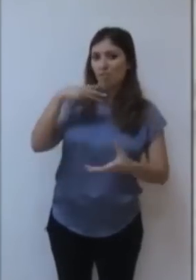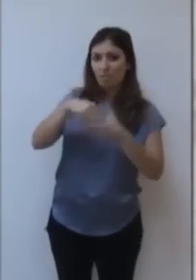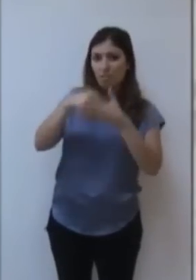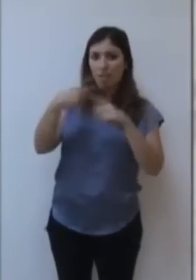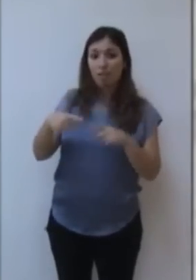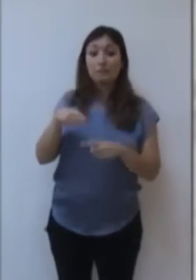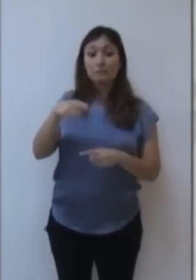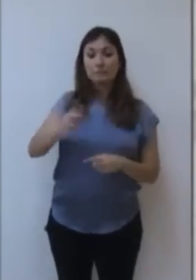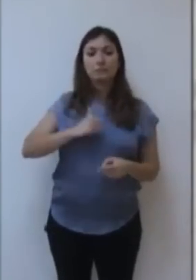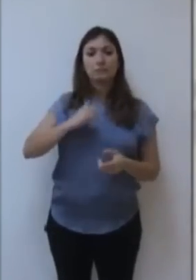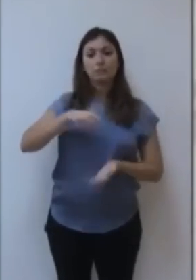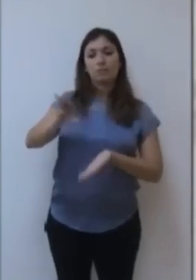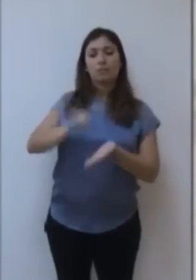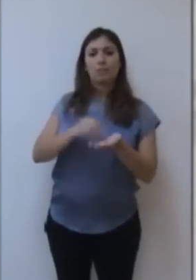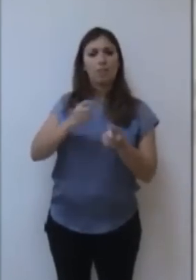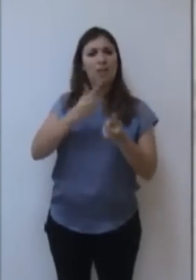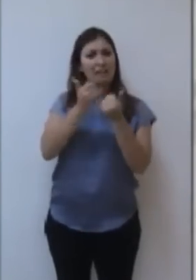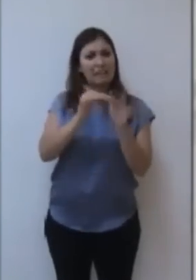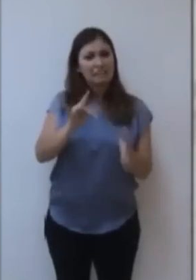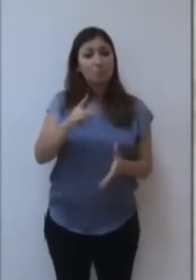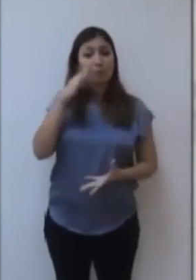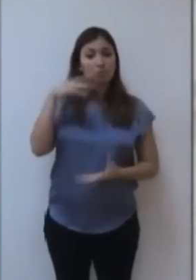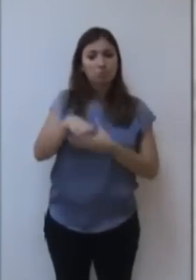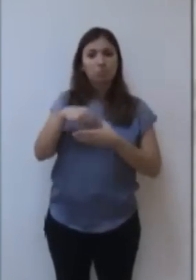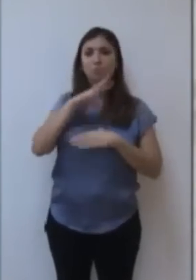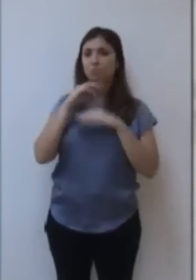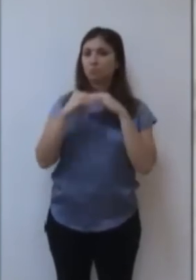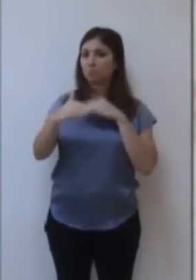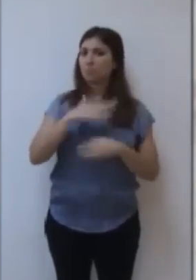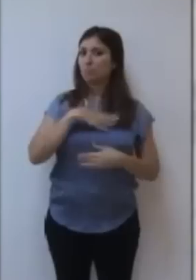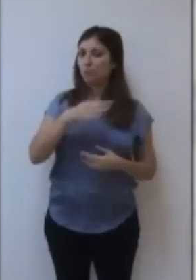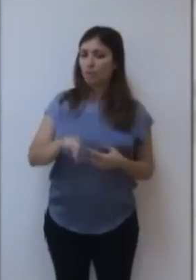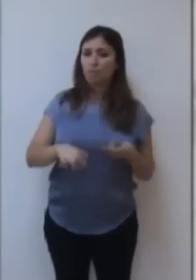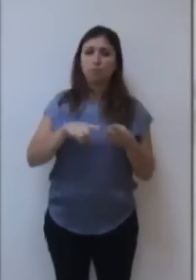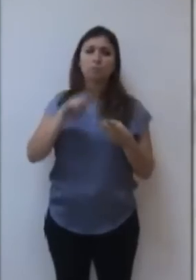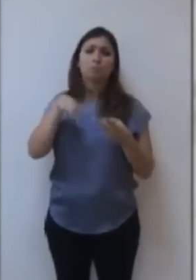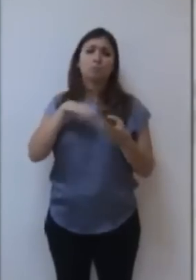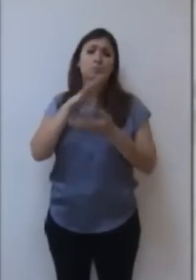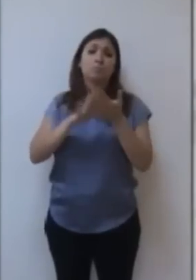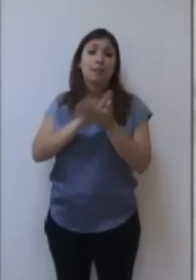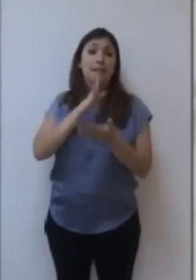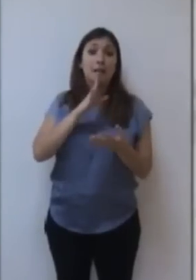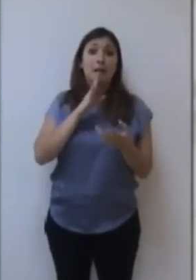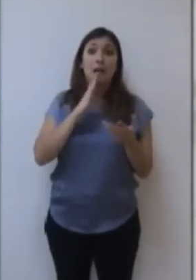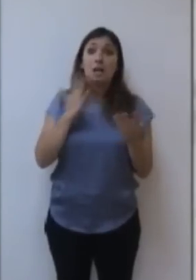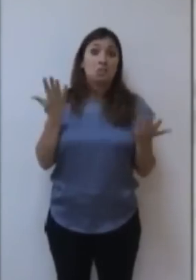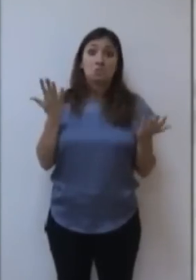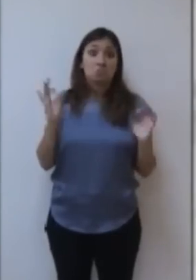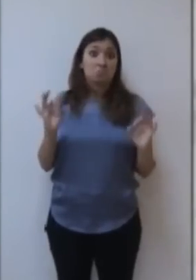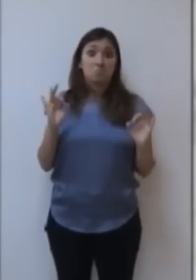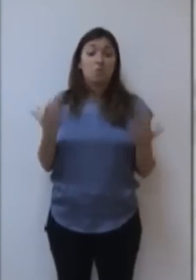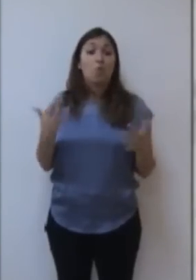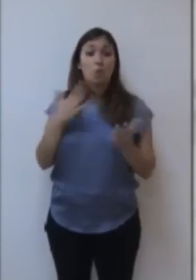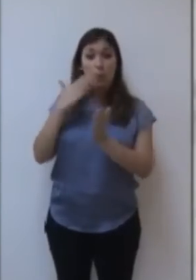cómo se pueden ofrecer cosas gratuitas, pero que sean económicamente sostenibles, ¿no? Vamos a debatir también sobre eso, y bueno, pues será